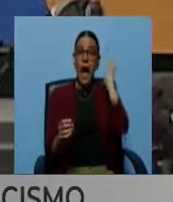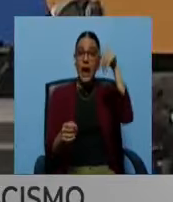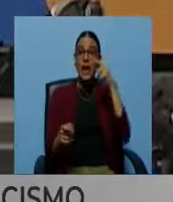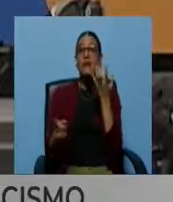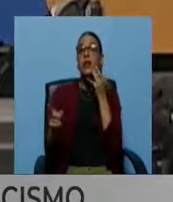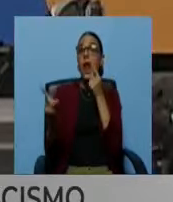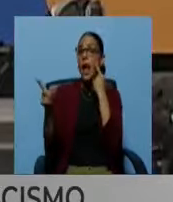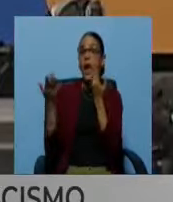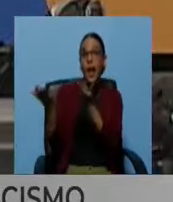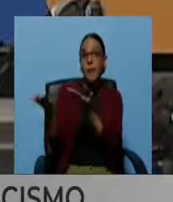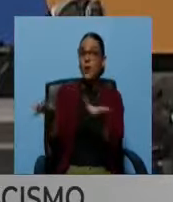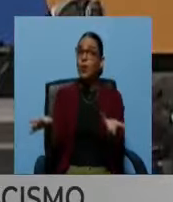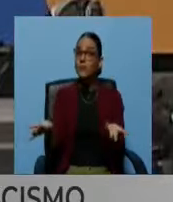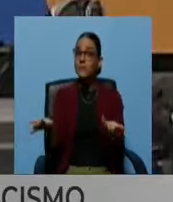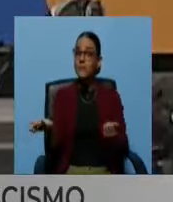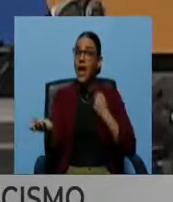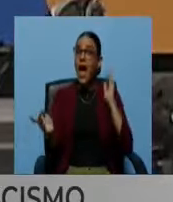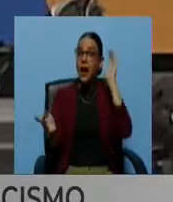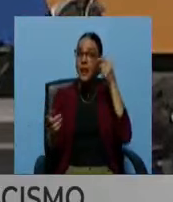ejemplo de ellos.